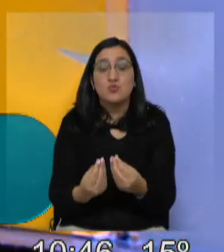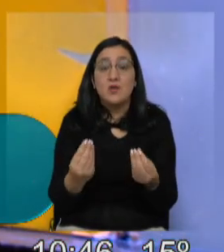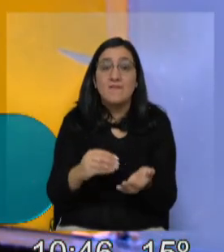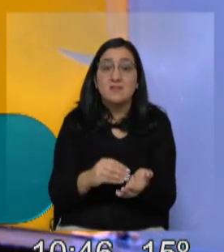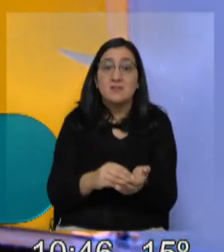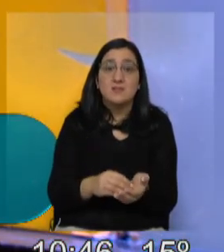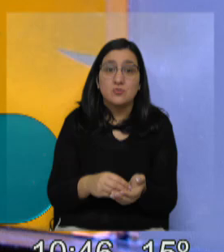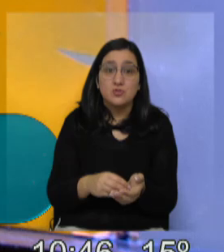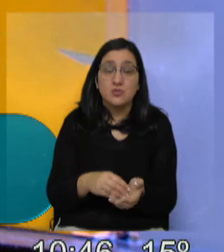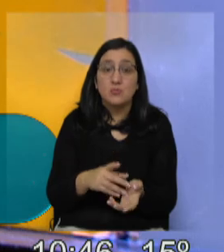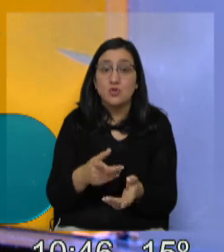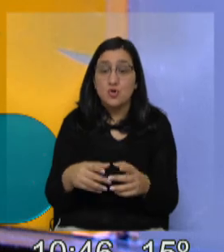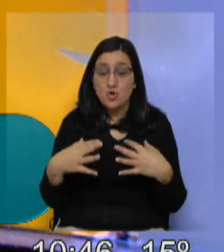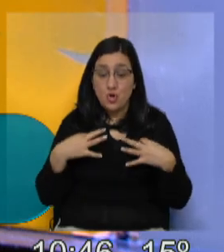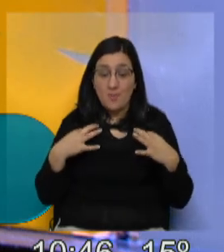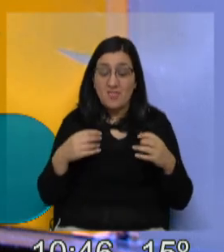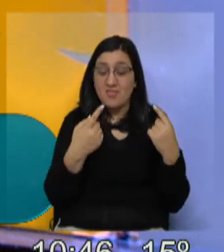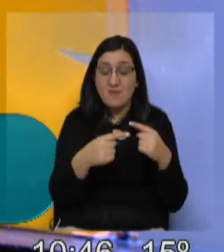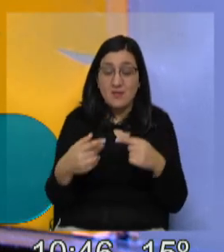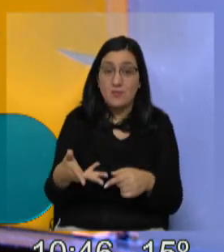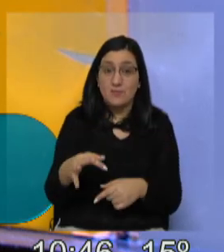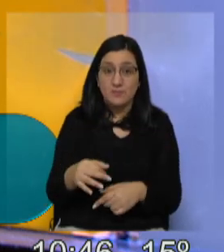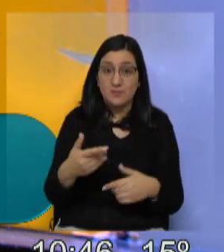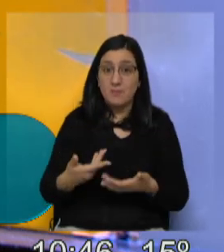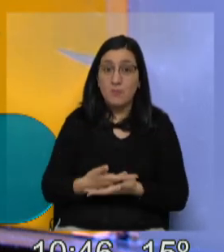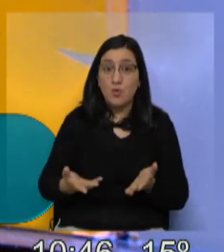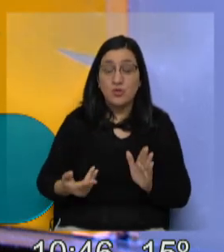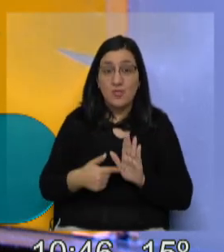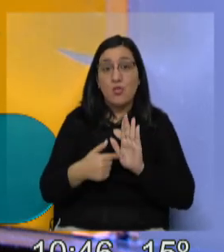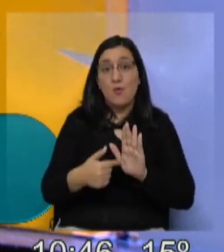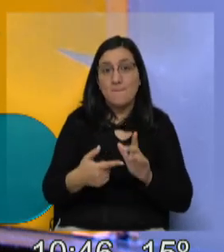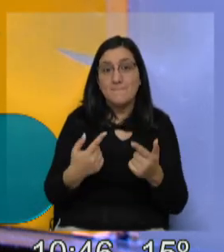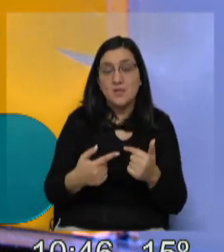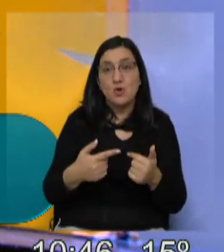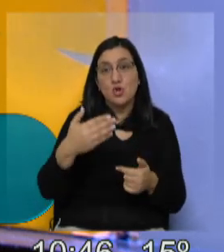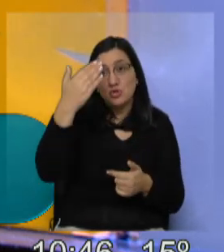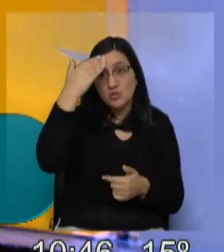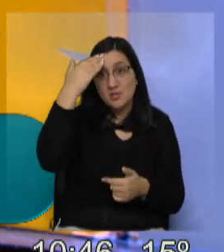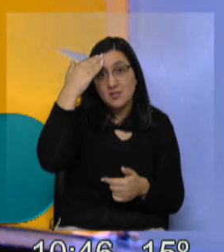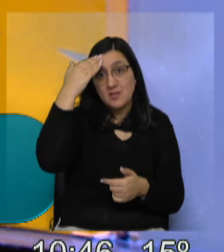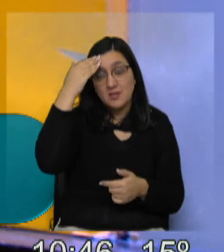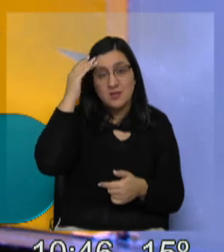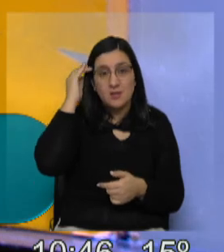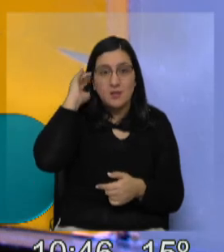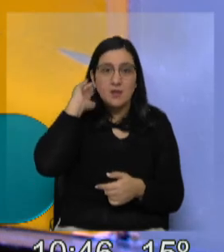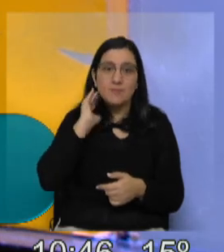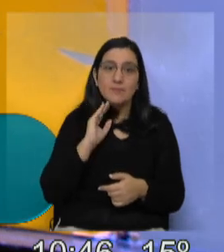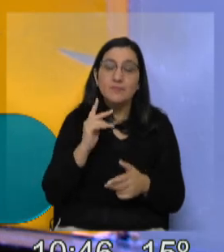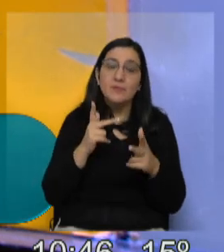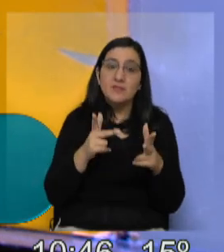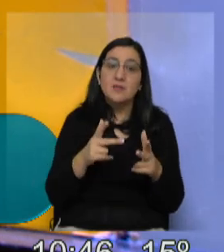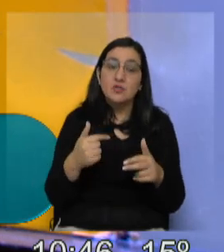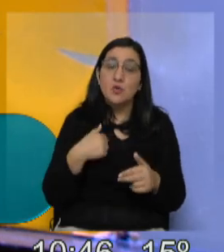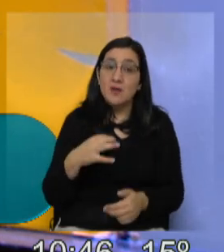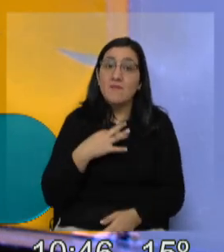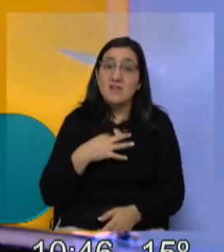usando ropa diferente todos los días estamos mostrando, pero lo consciente, de repente el ejercicio consciente sería decir, bueno, yo para